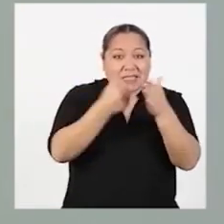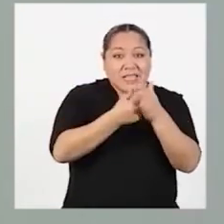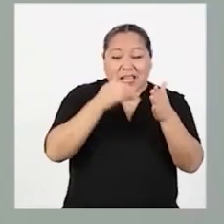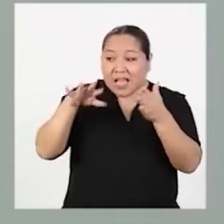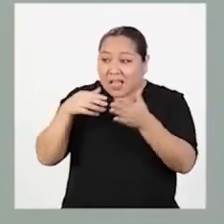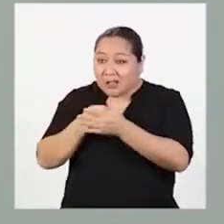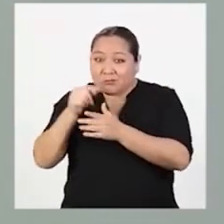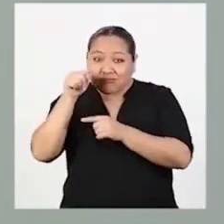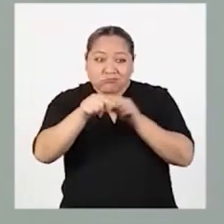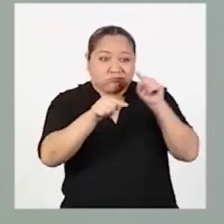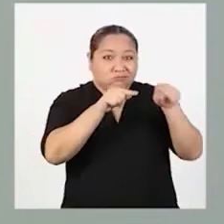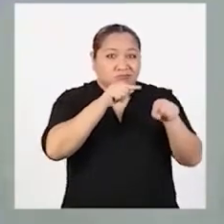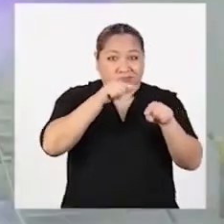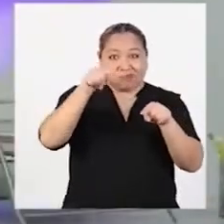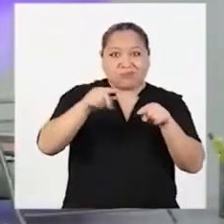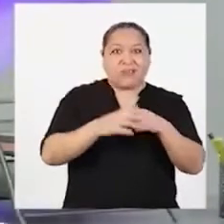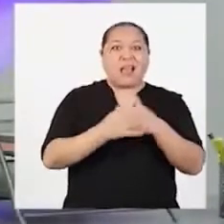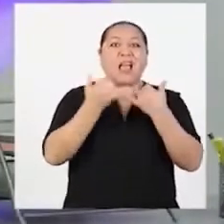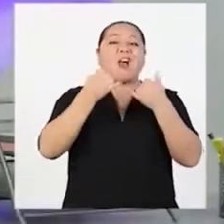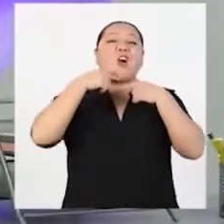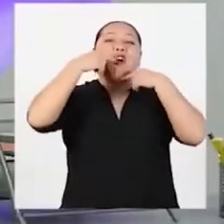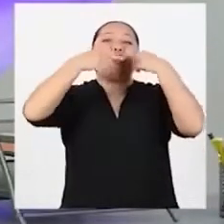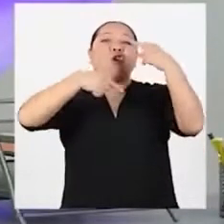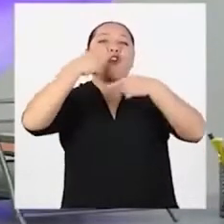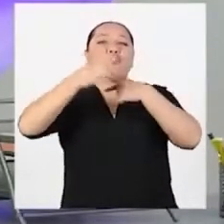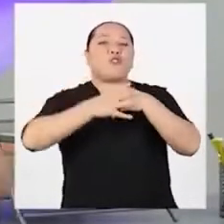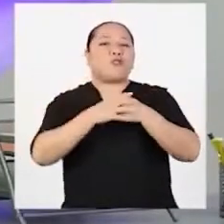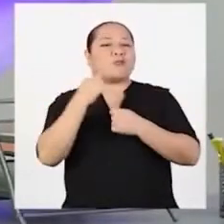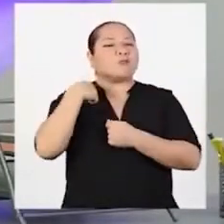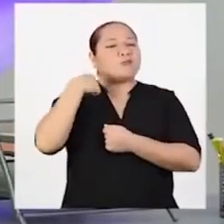una visita de nuevo.